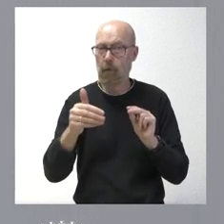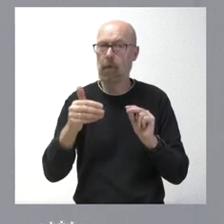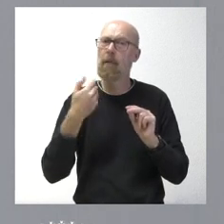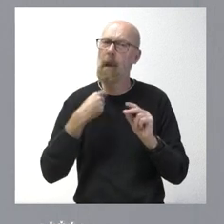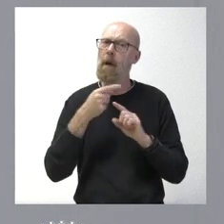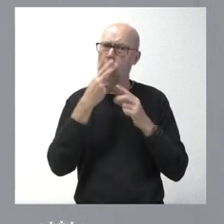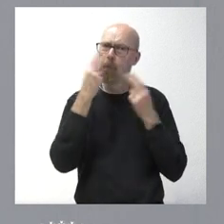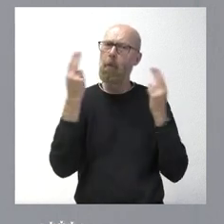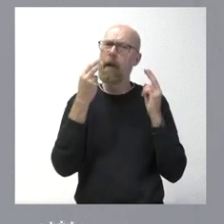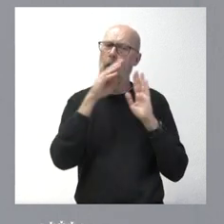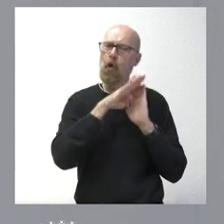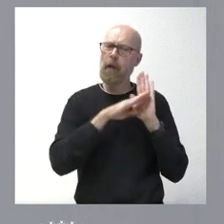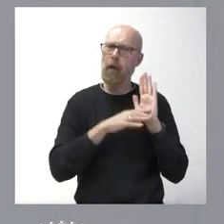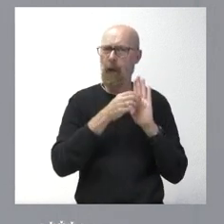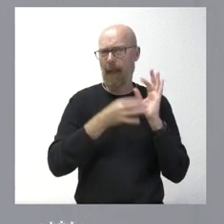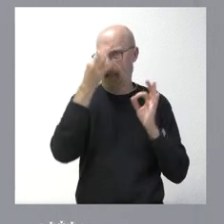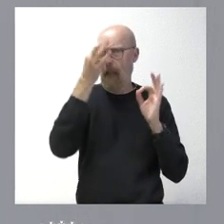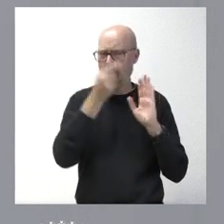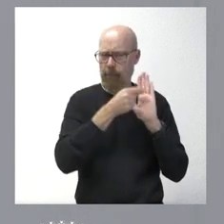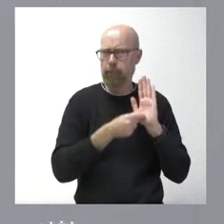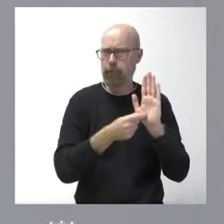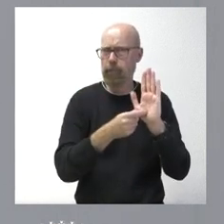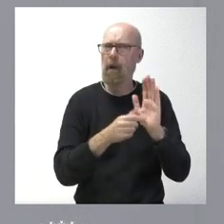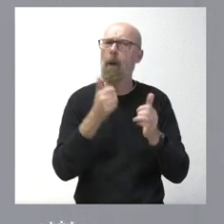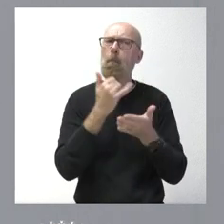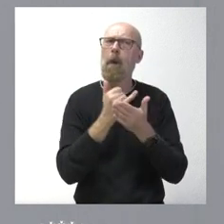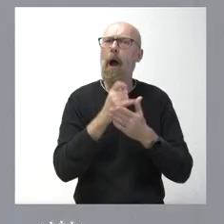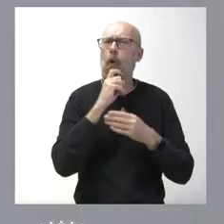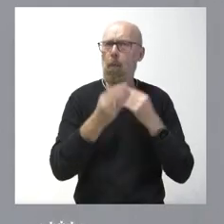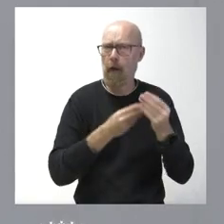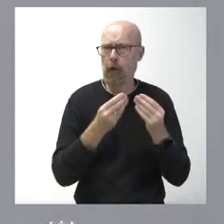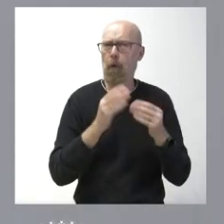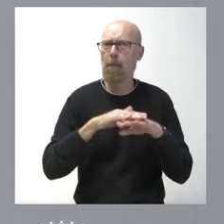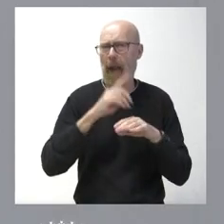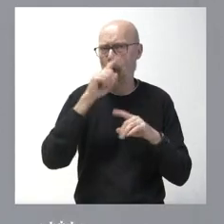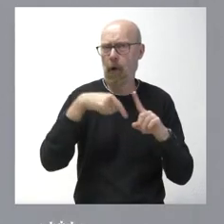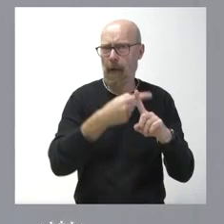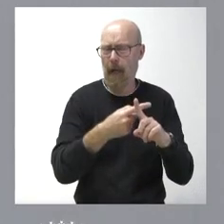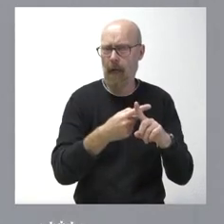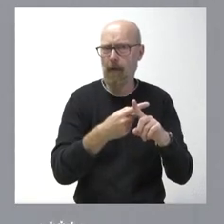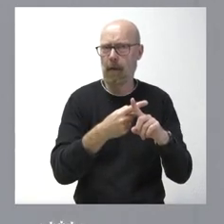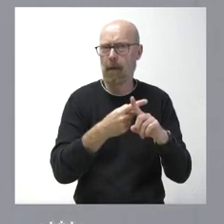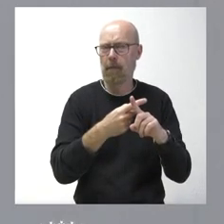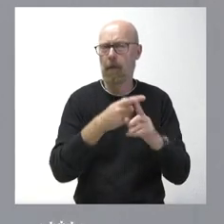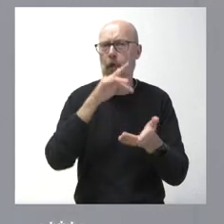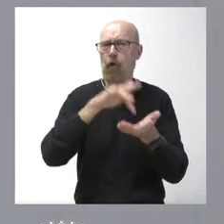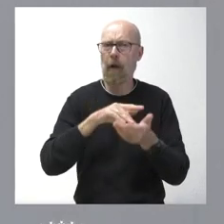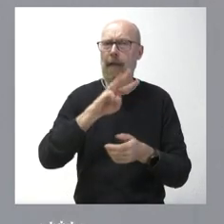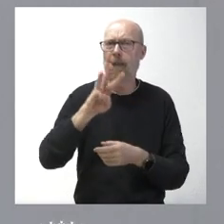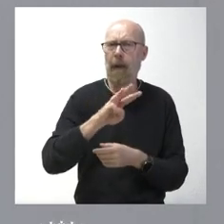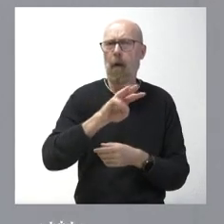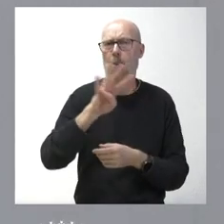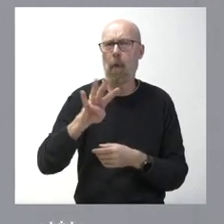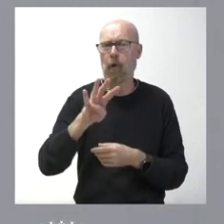condiciones con mucho detalle de lo que va a ser la prueba de la ebau para el próximo año que se va a celebrar tres 4 y 5 de